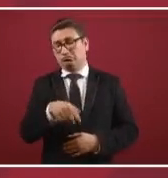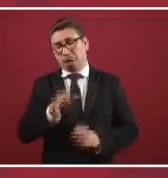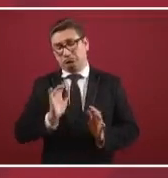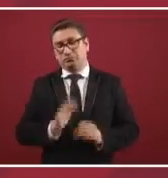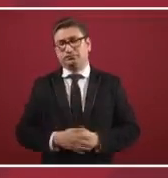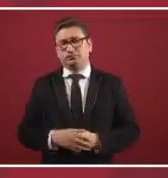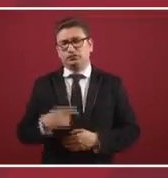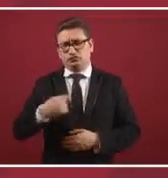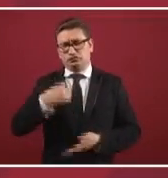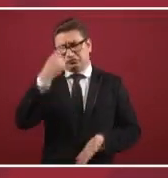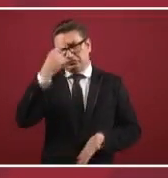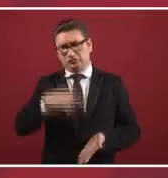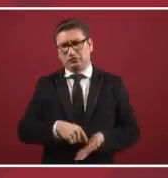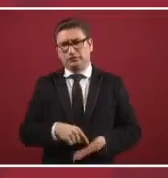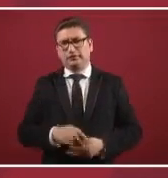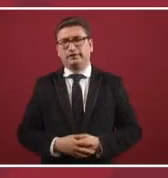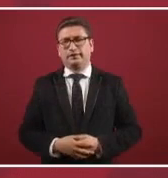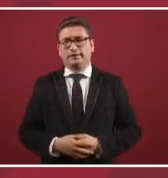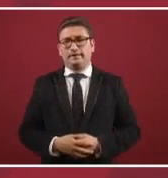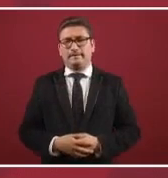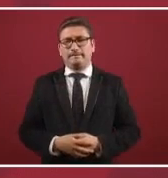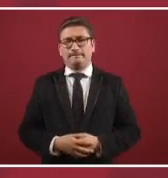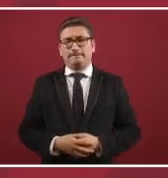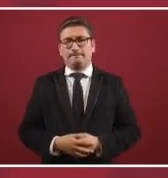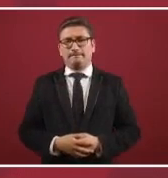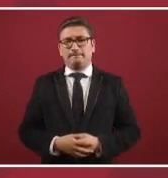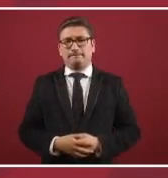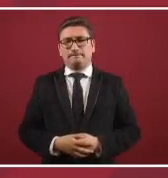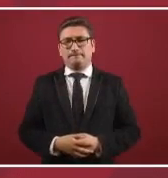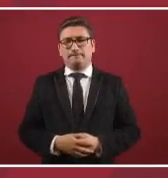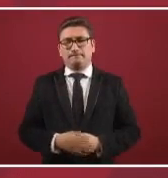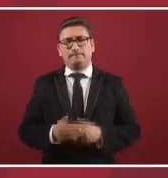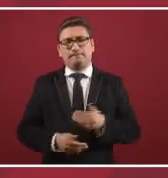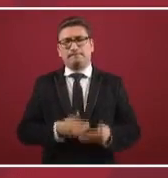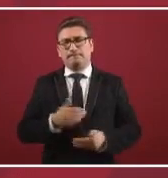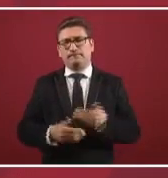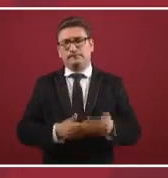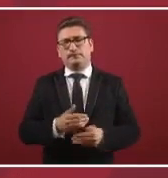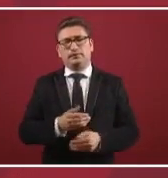creo que van ellos a